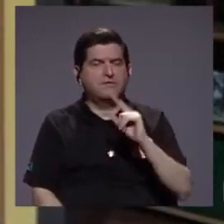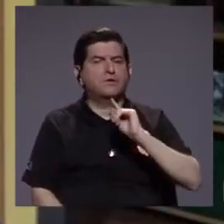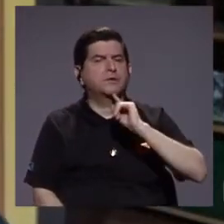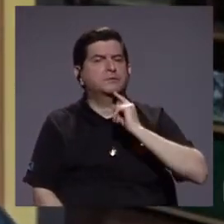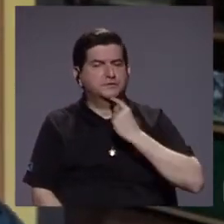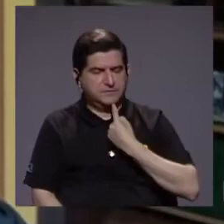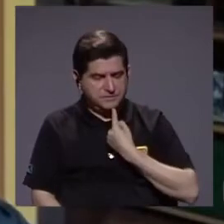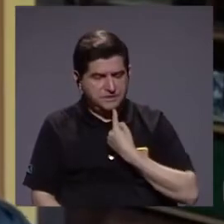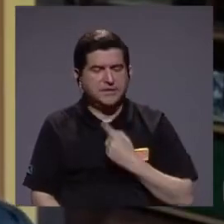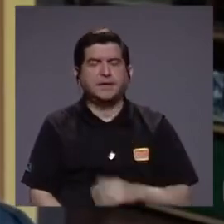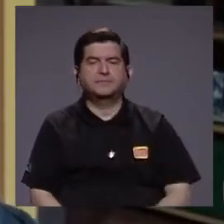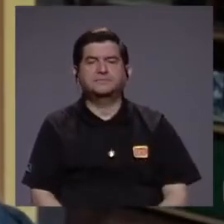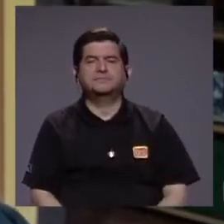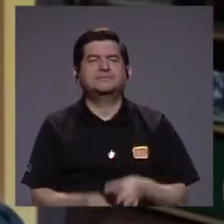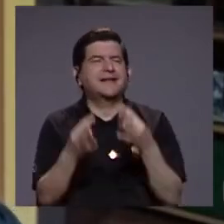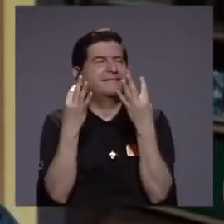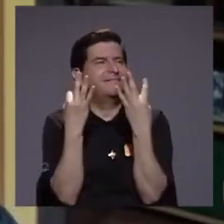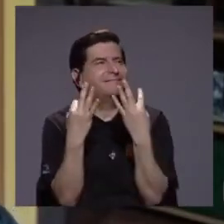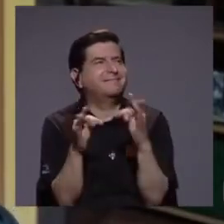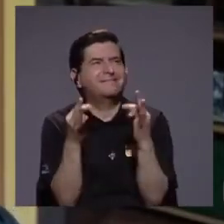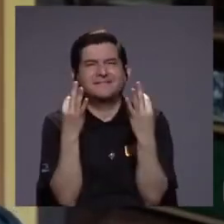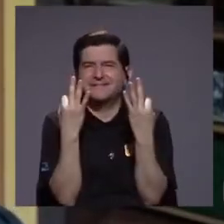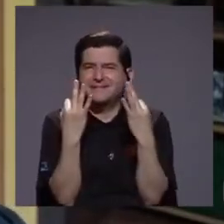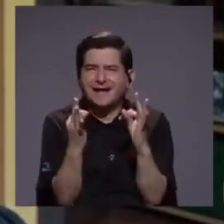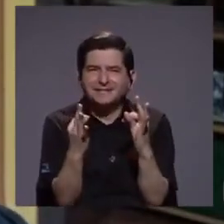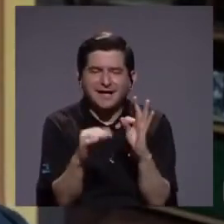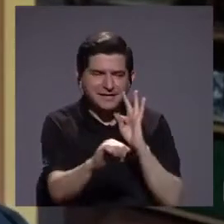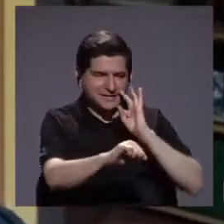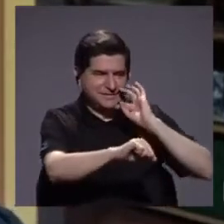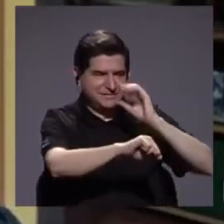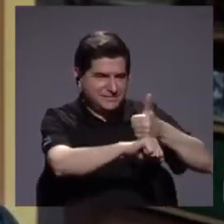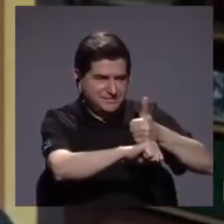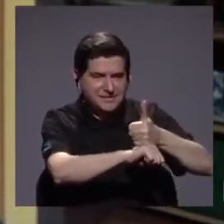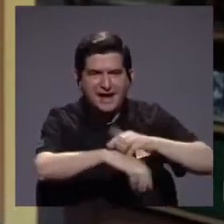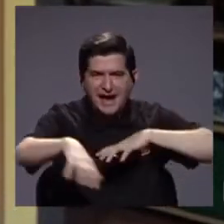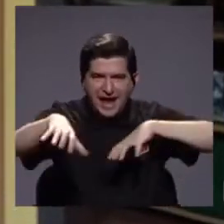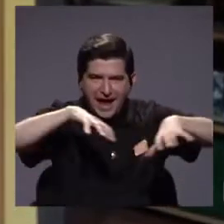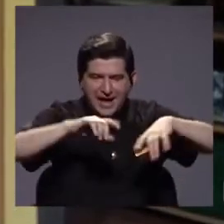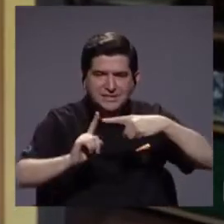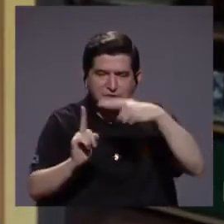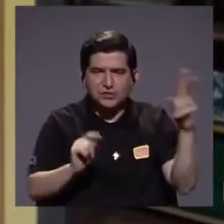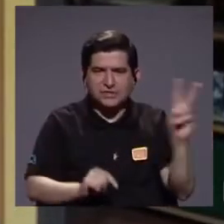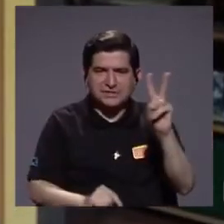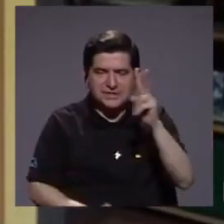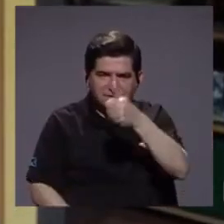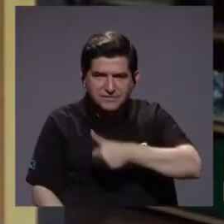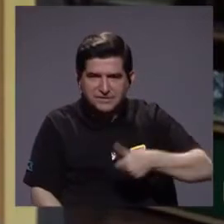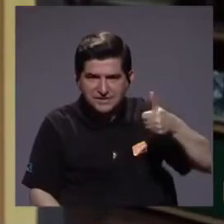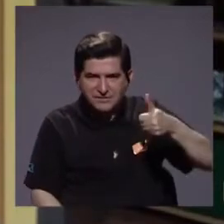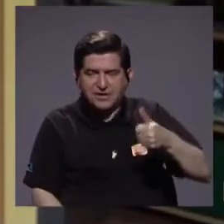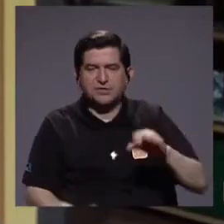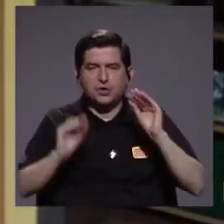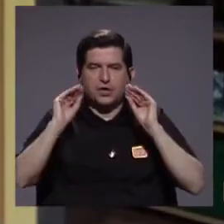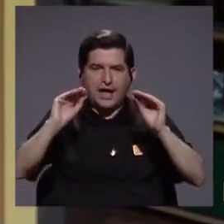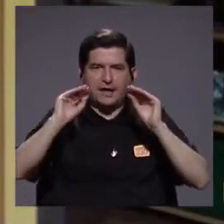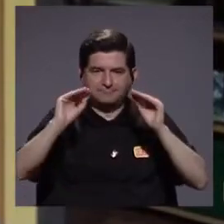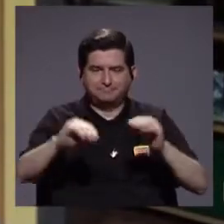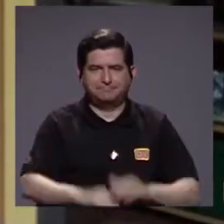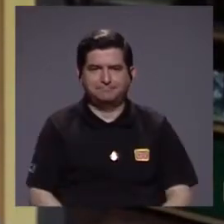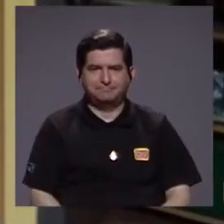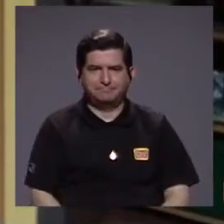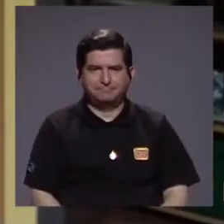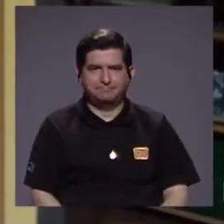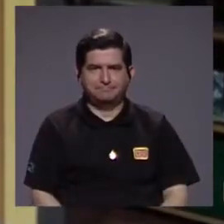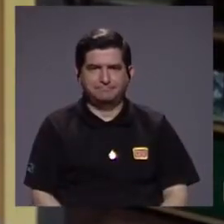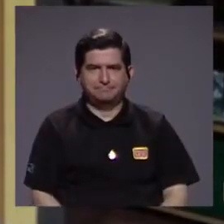serio. Vamos a tratar de establecer esta acción desde la Vicerrectoría de Docencia